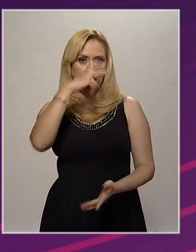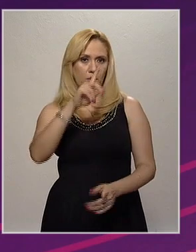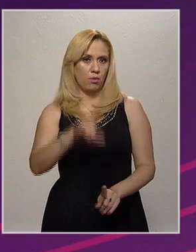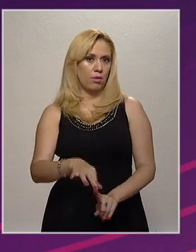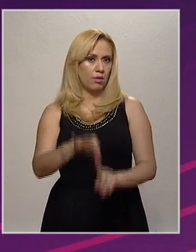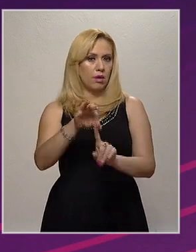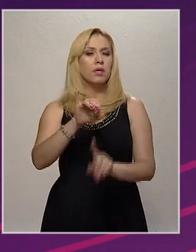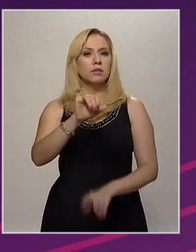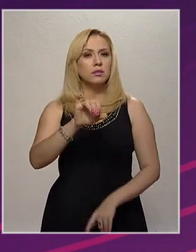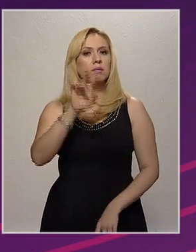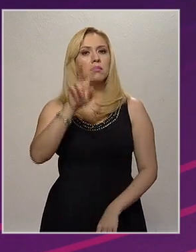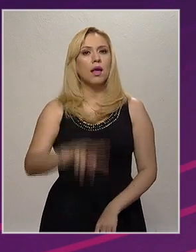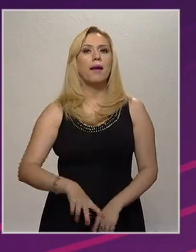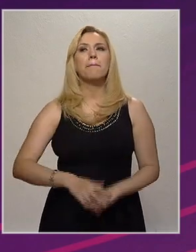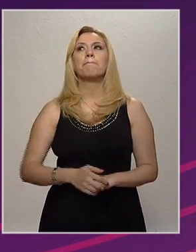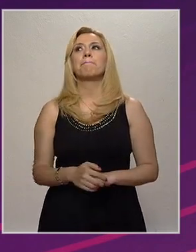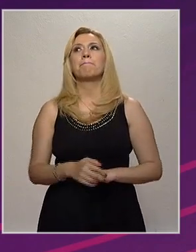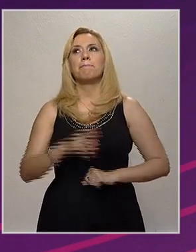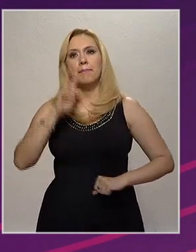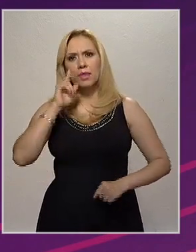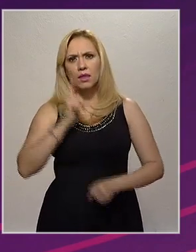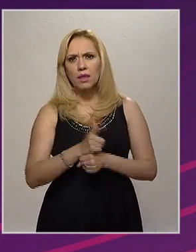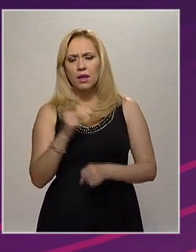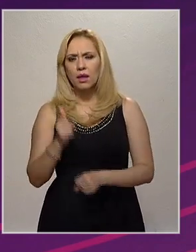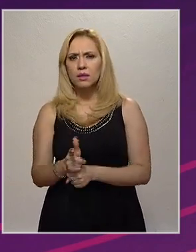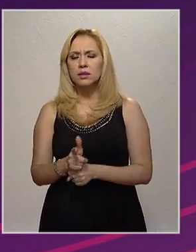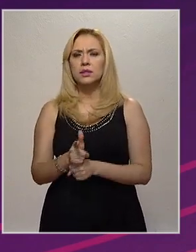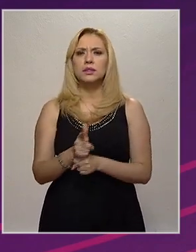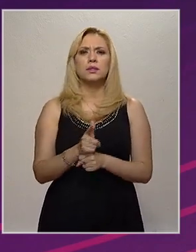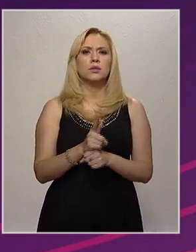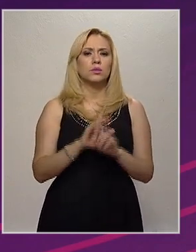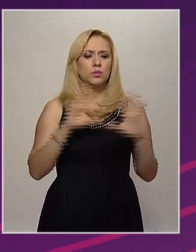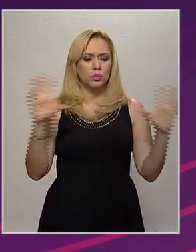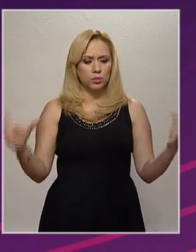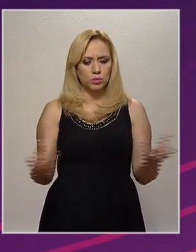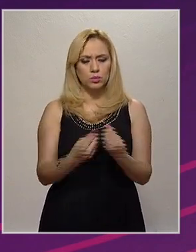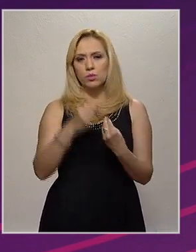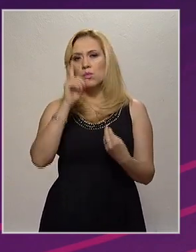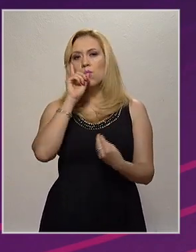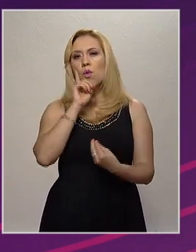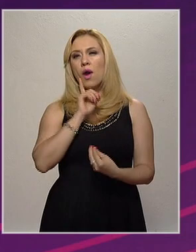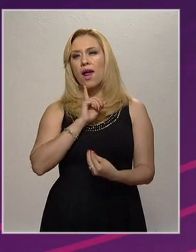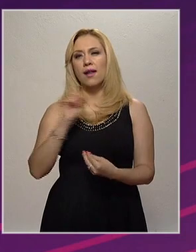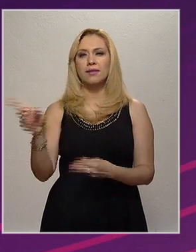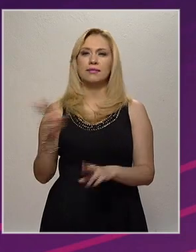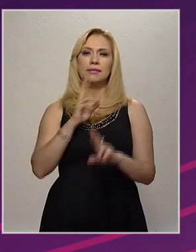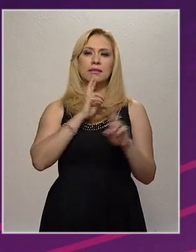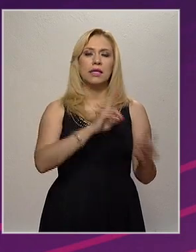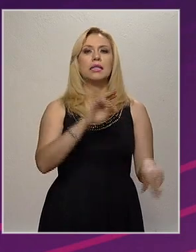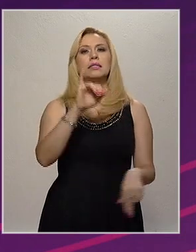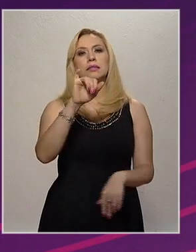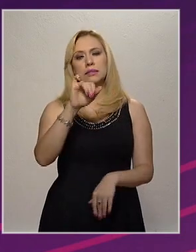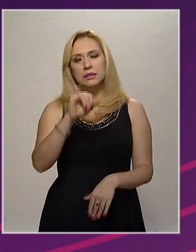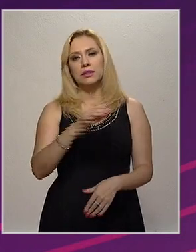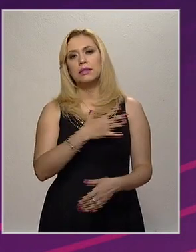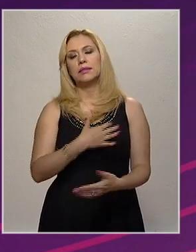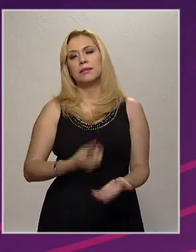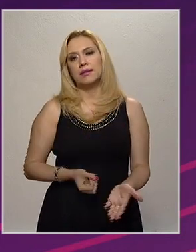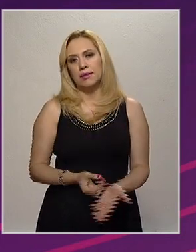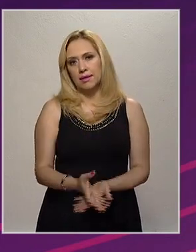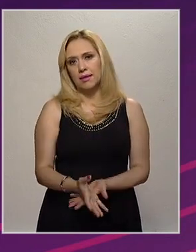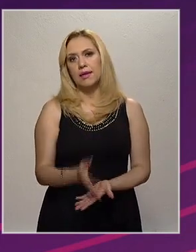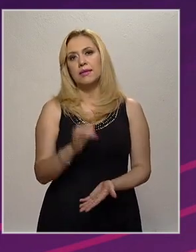tenemos datos, por ejemplo, que del total de mujeres que contestaron que sí tuvieron un parto en los últimos 5